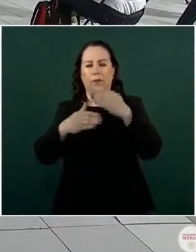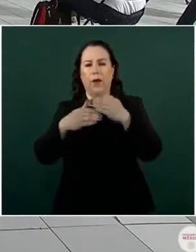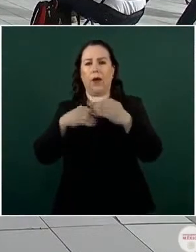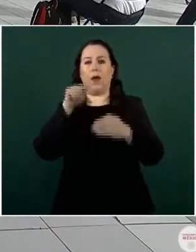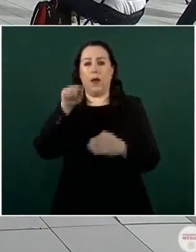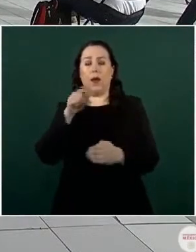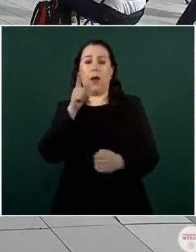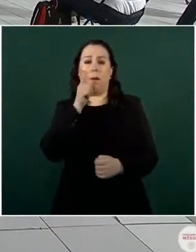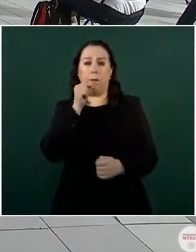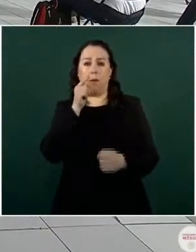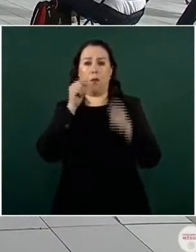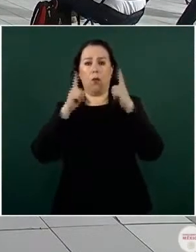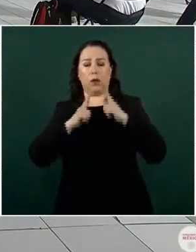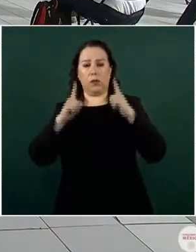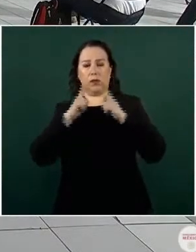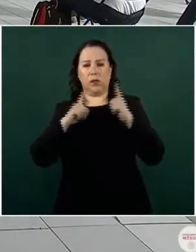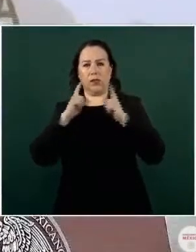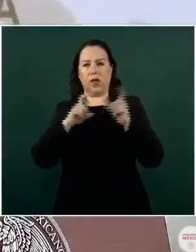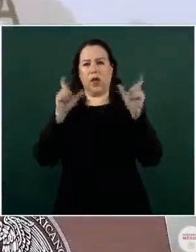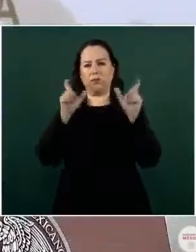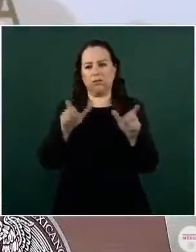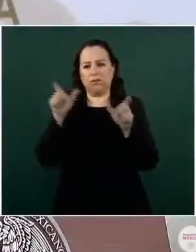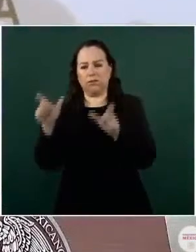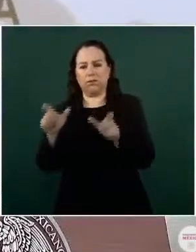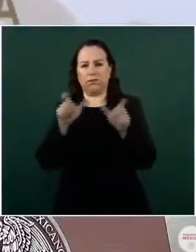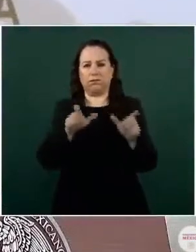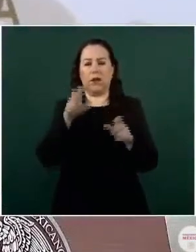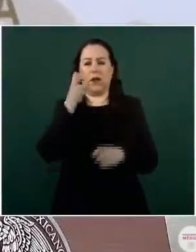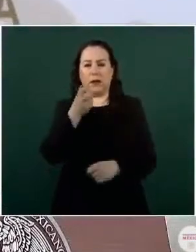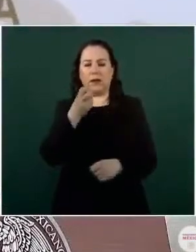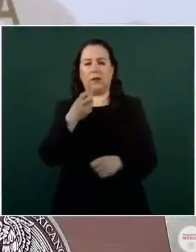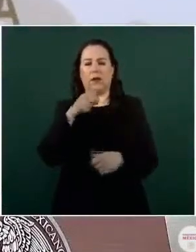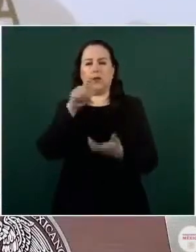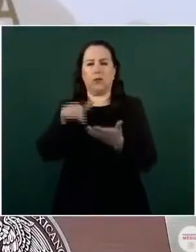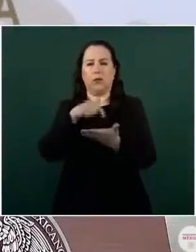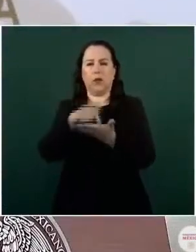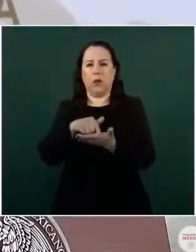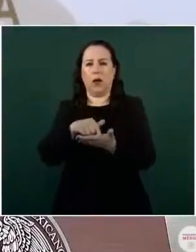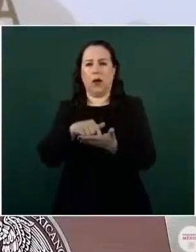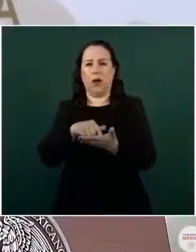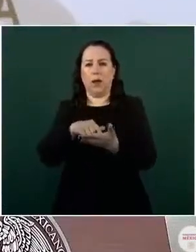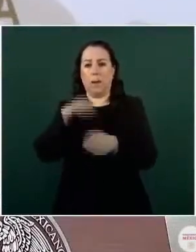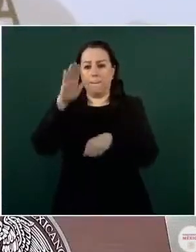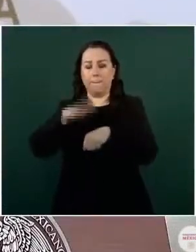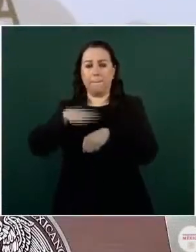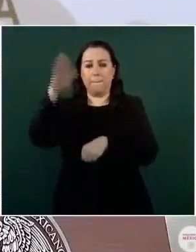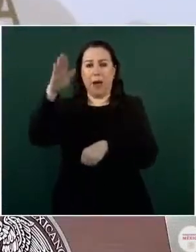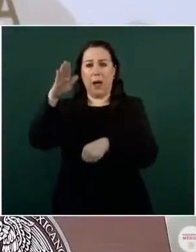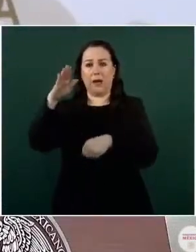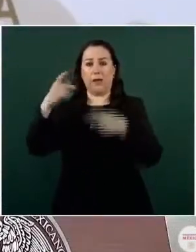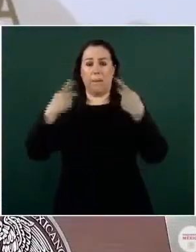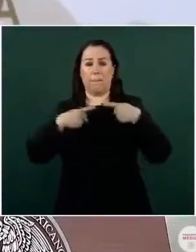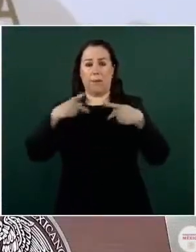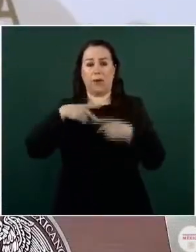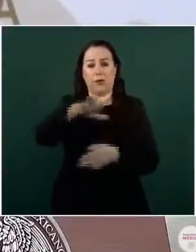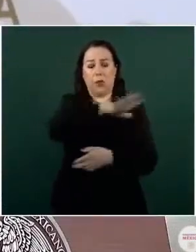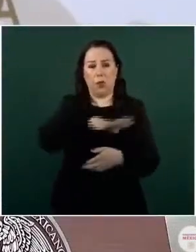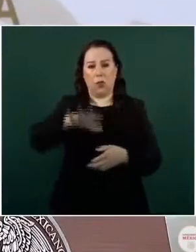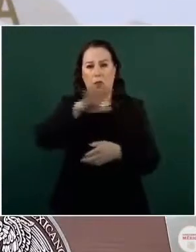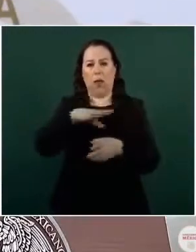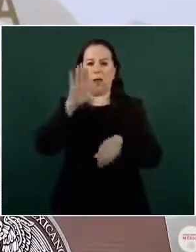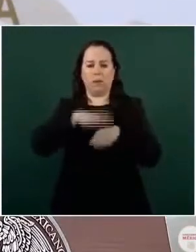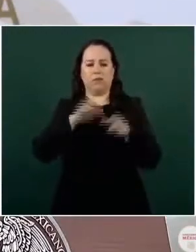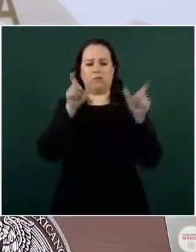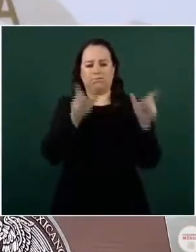está concentrada en estos lugares donde se tiene mayor número de población y delitos. Adelante,